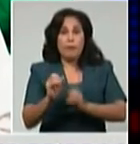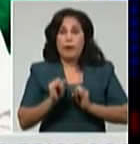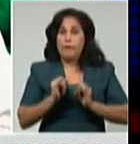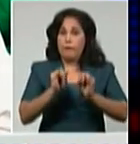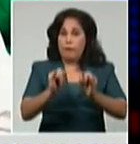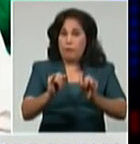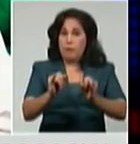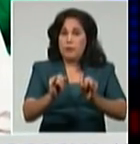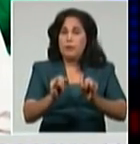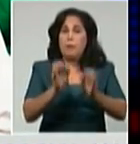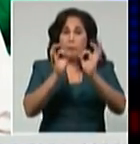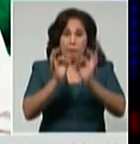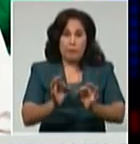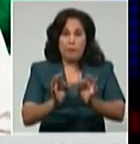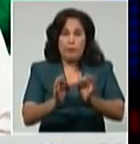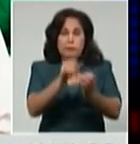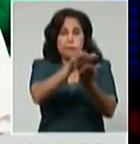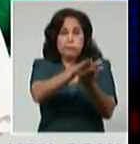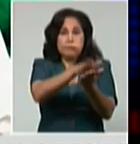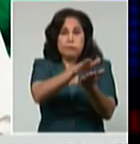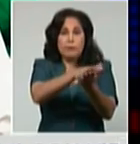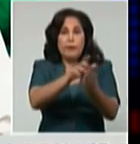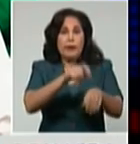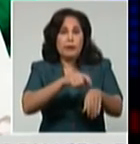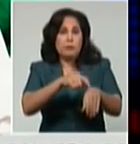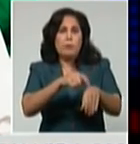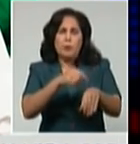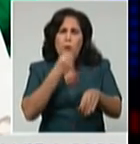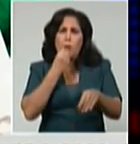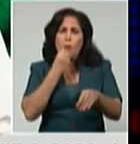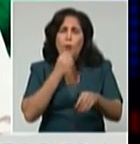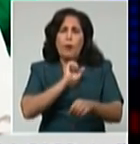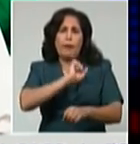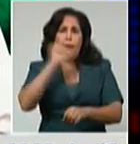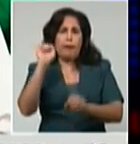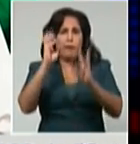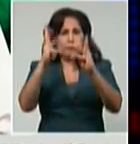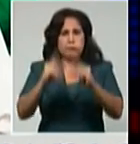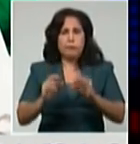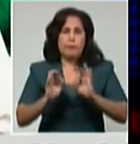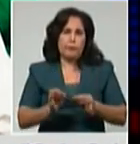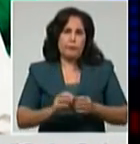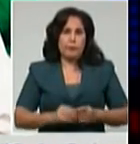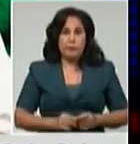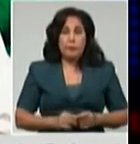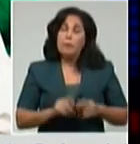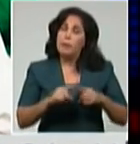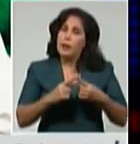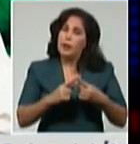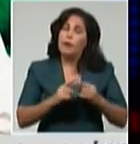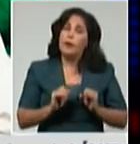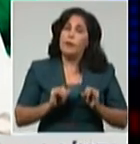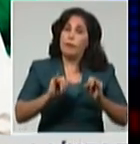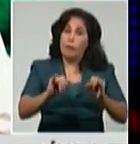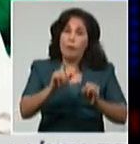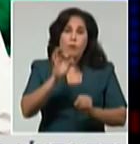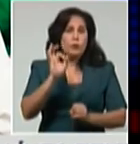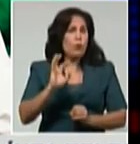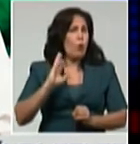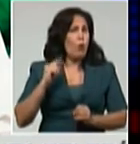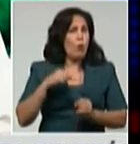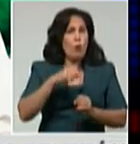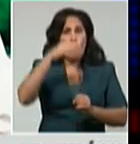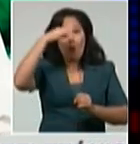con lo que se acumula en estos momentos, pues se puede obtener la información. Pero como siempre informamos, de todas las provincias